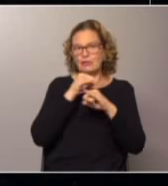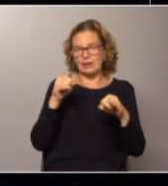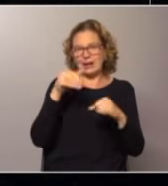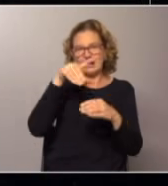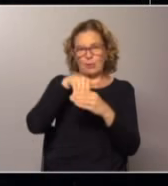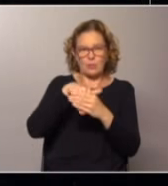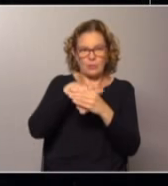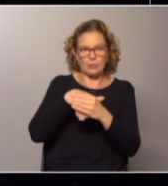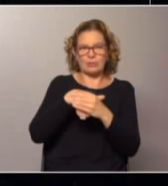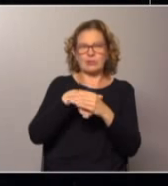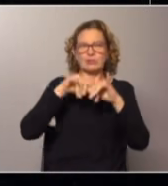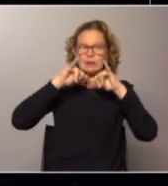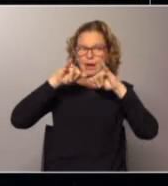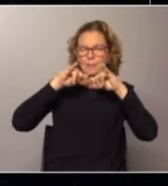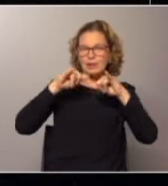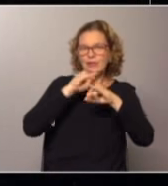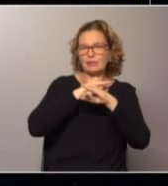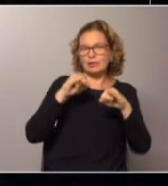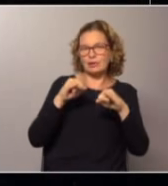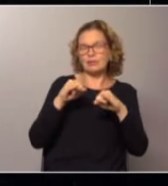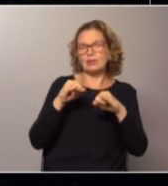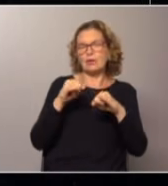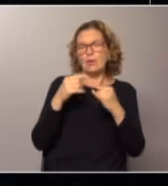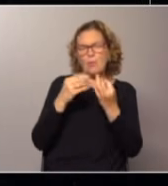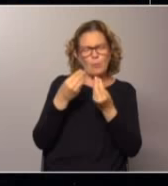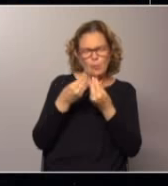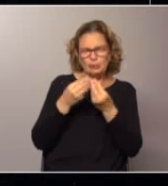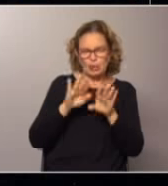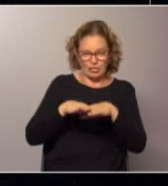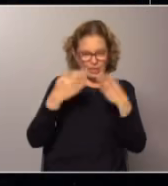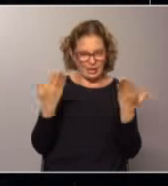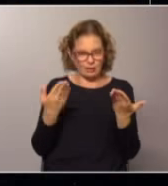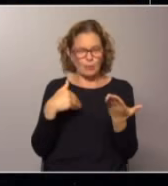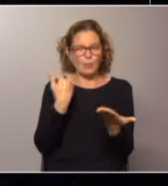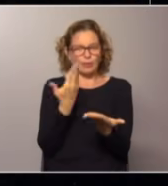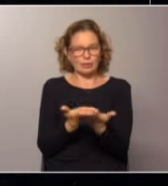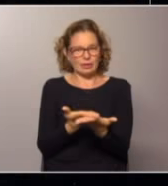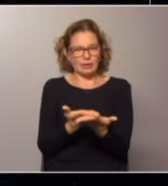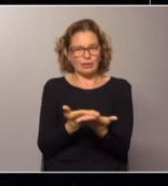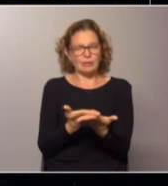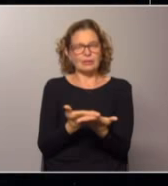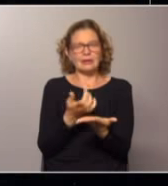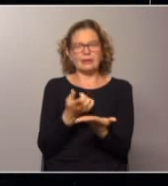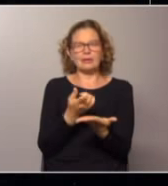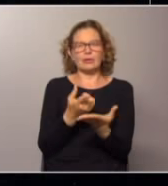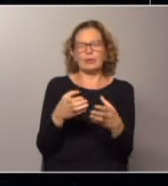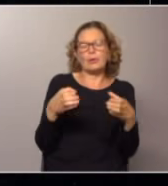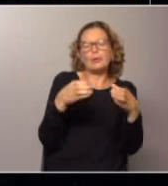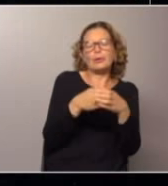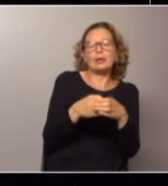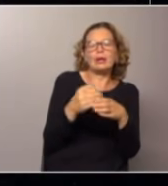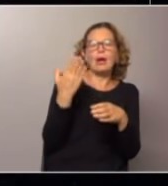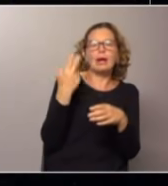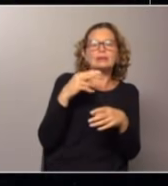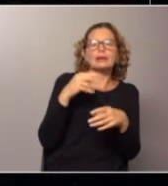demostración de varios medios el washington post el new york times publicaron notas demostrando que su carver se había reunido con el